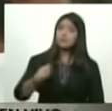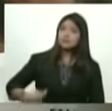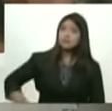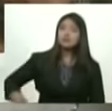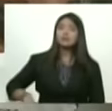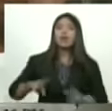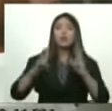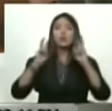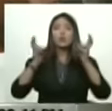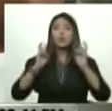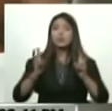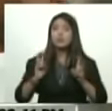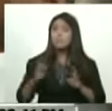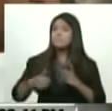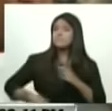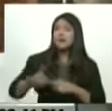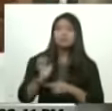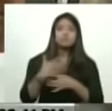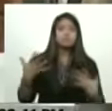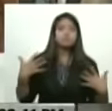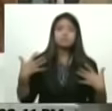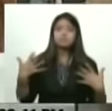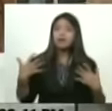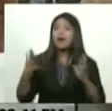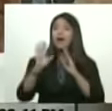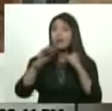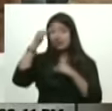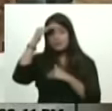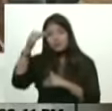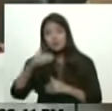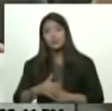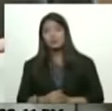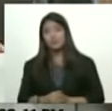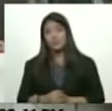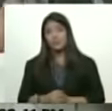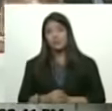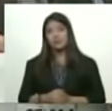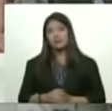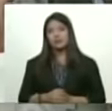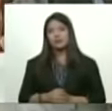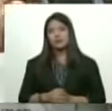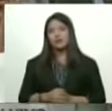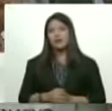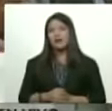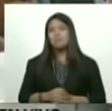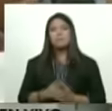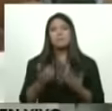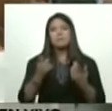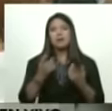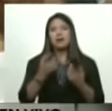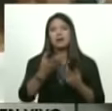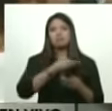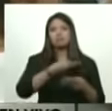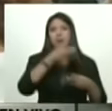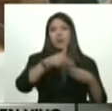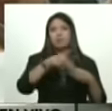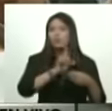de los sectores con más urgencia a ser atendido, para dejar de lado el rentismo petrolero. Recordemos